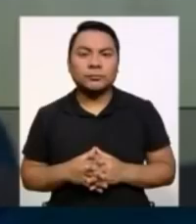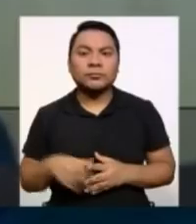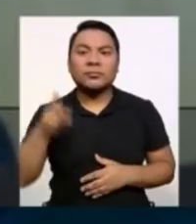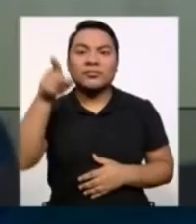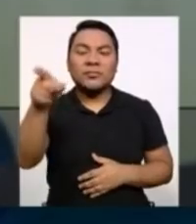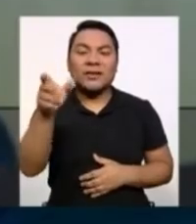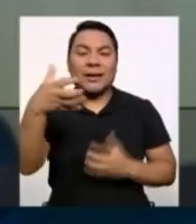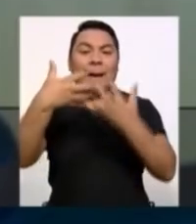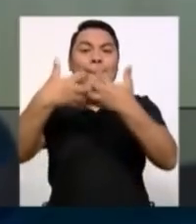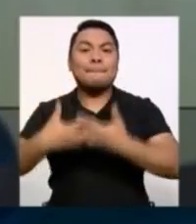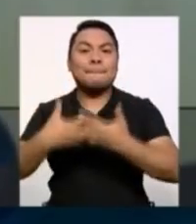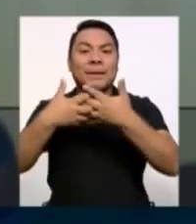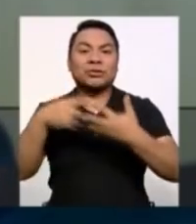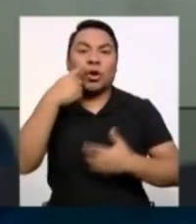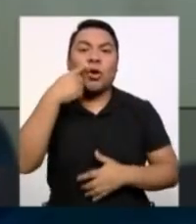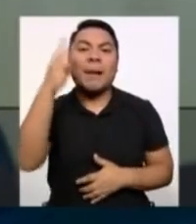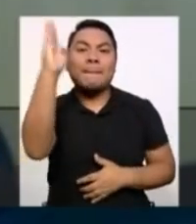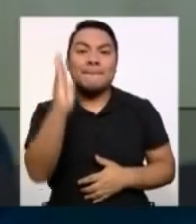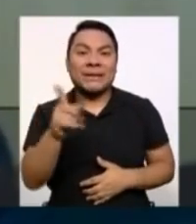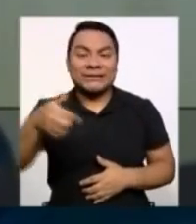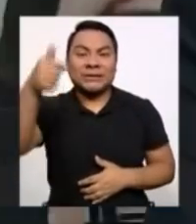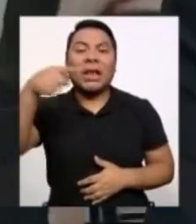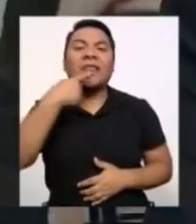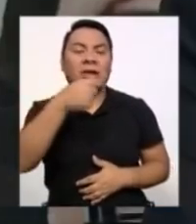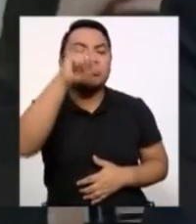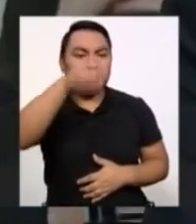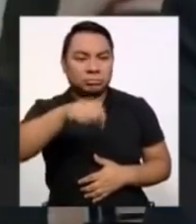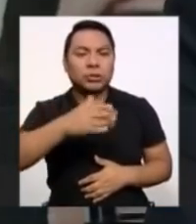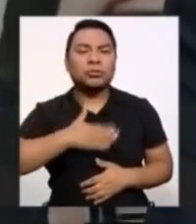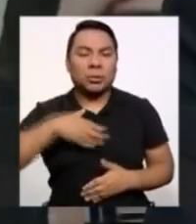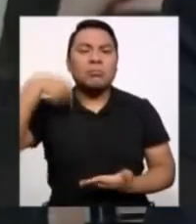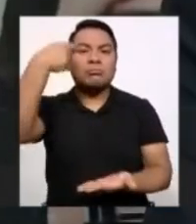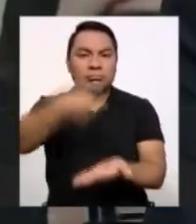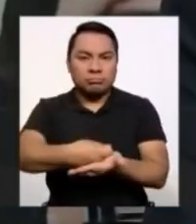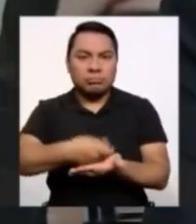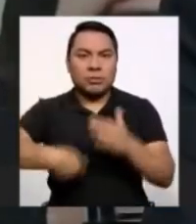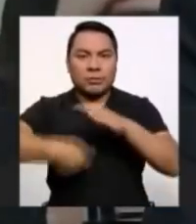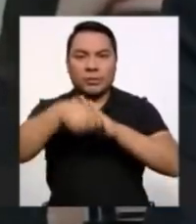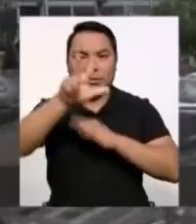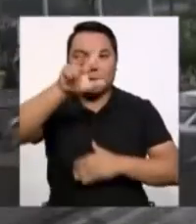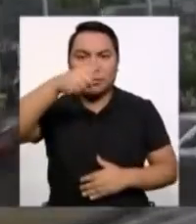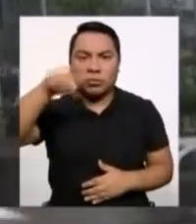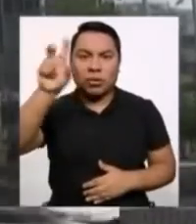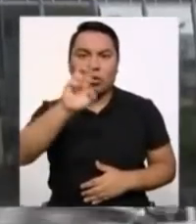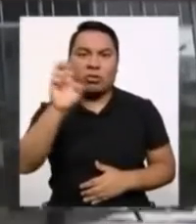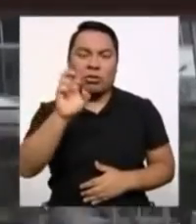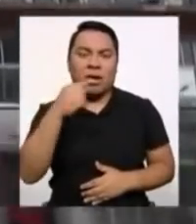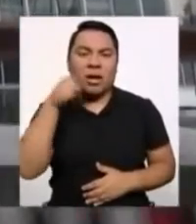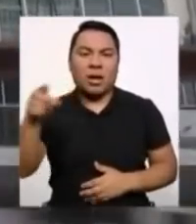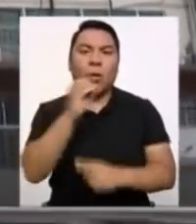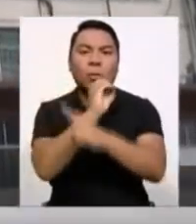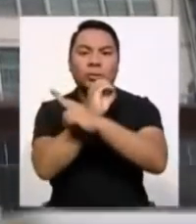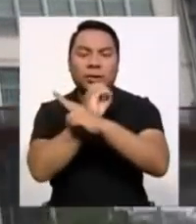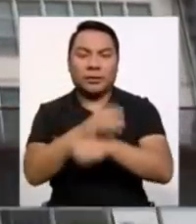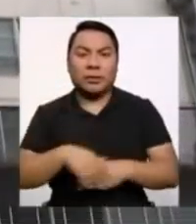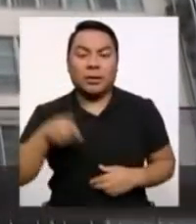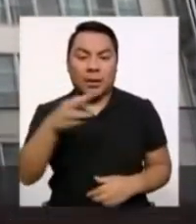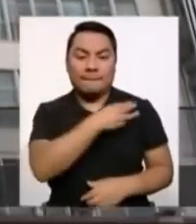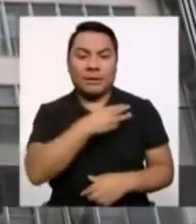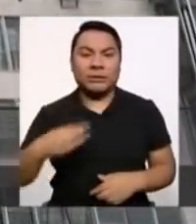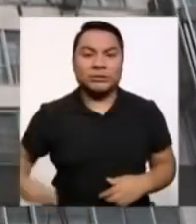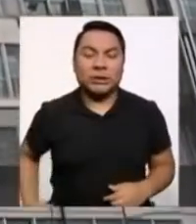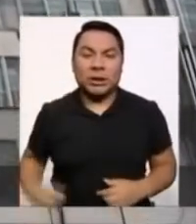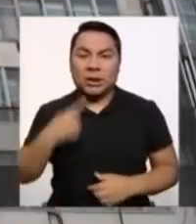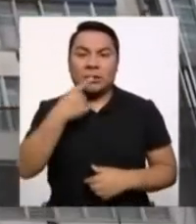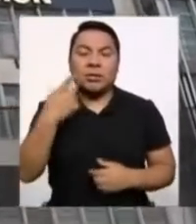Reafirmó su versión sobre la entrega de 3 millones de dólares al expresidente Ollanta Humala. Según fuentes del Ministerio Público